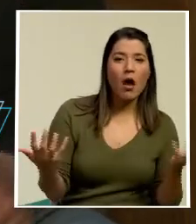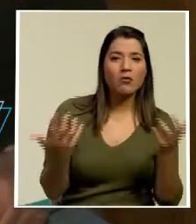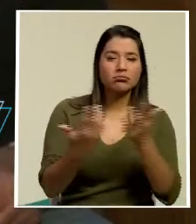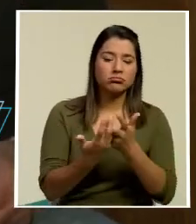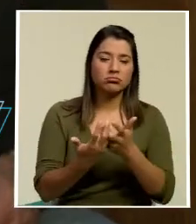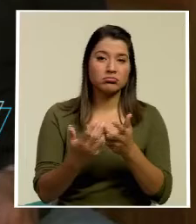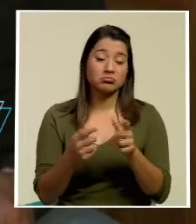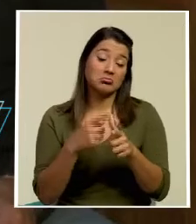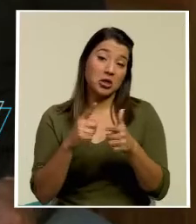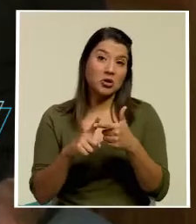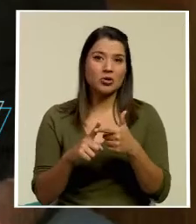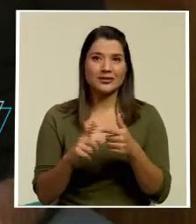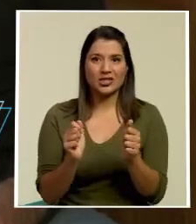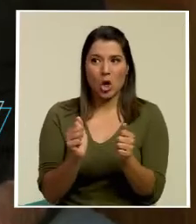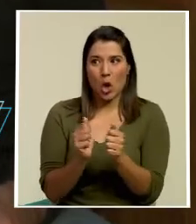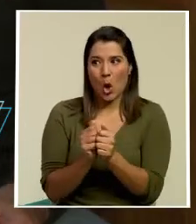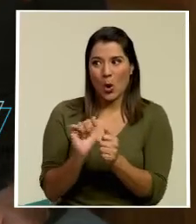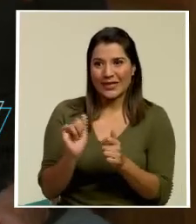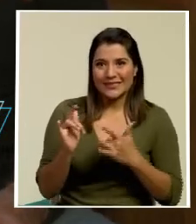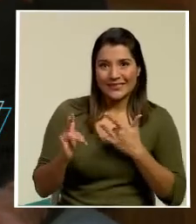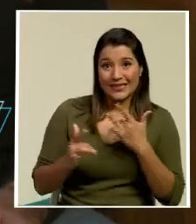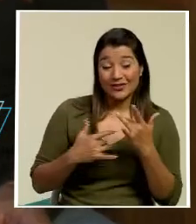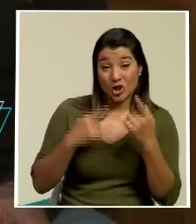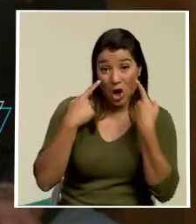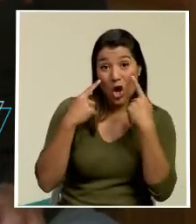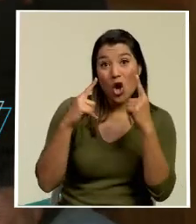acertar en muchas ocasiones.